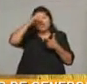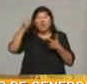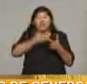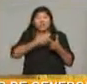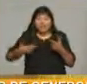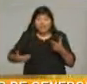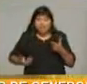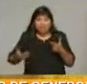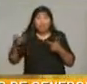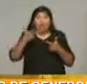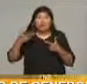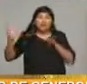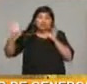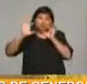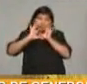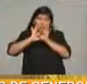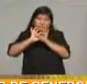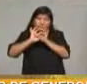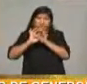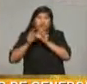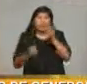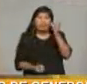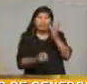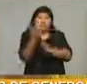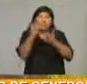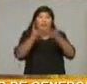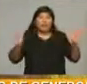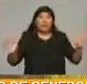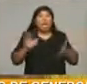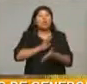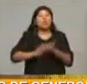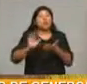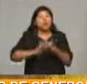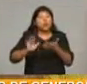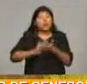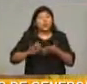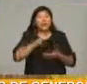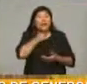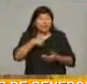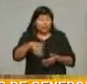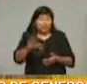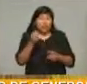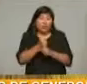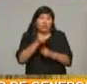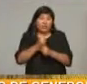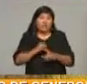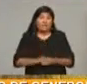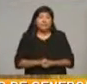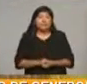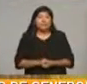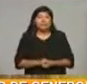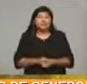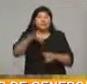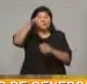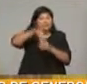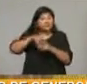af en acción así que es una una nueva instancia que queremos abordar dentro de la secretaria